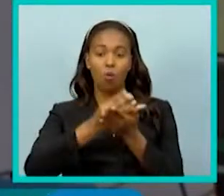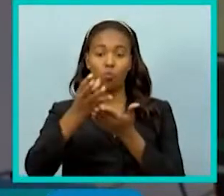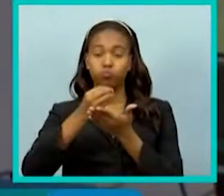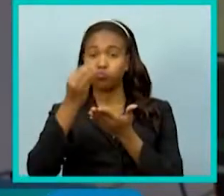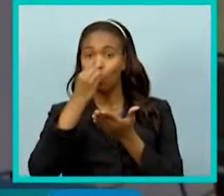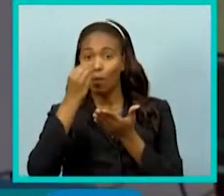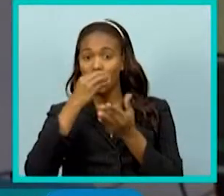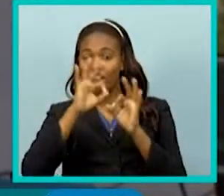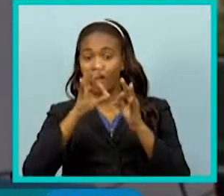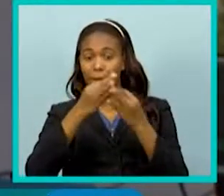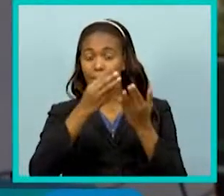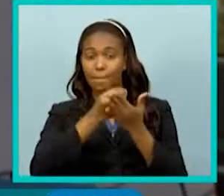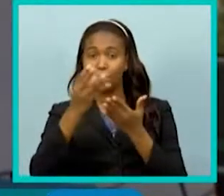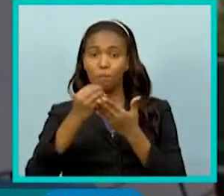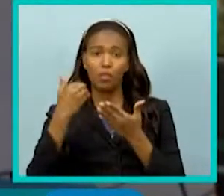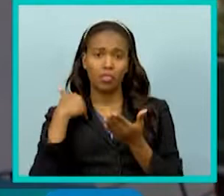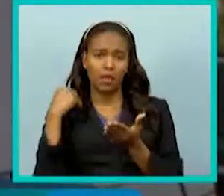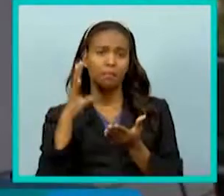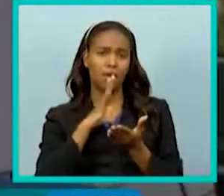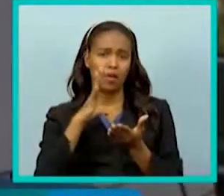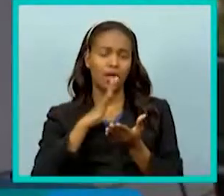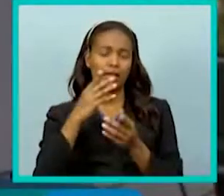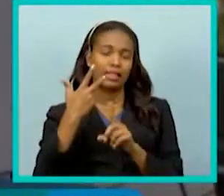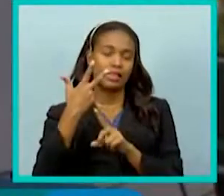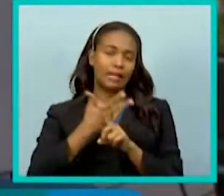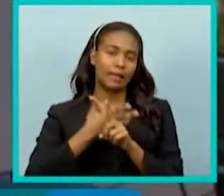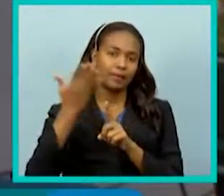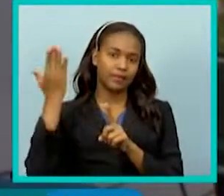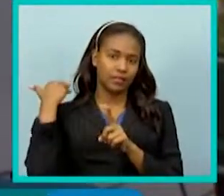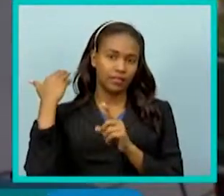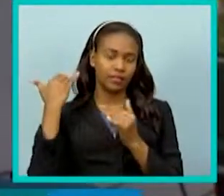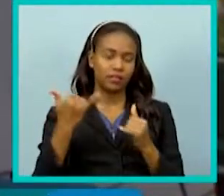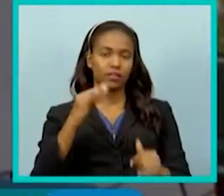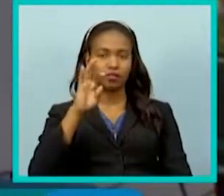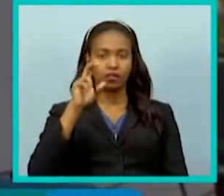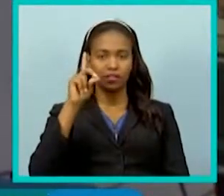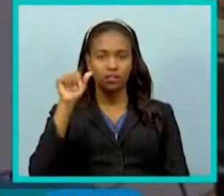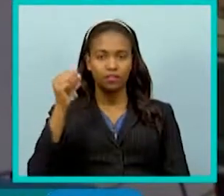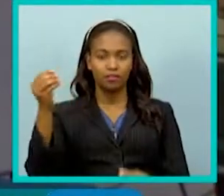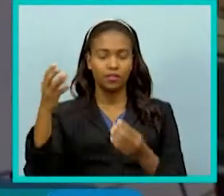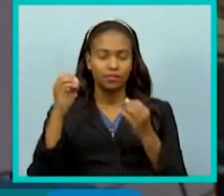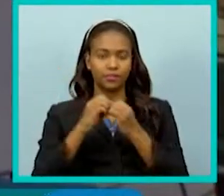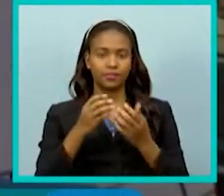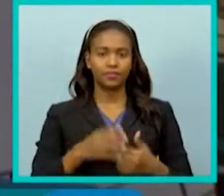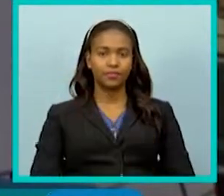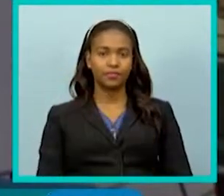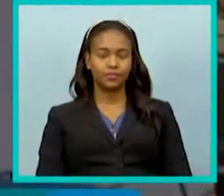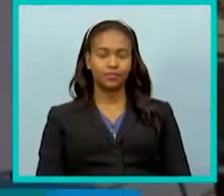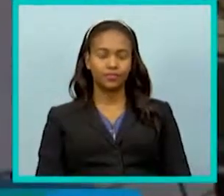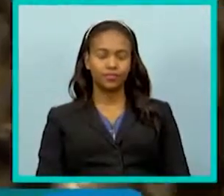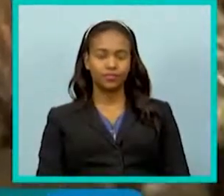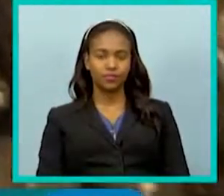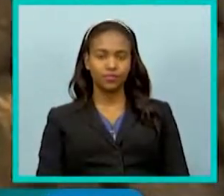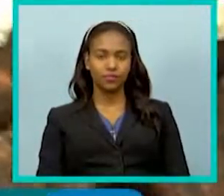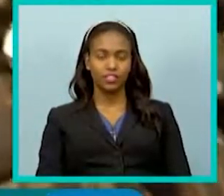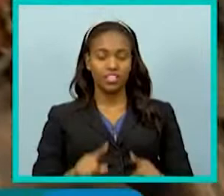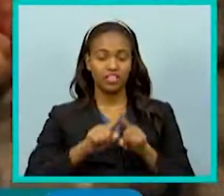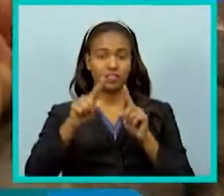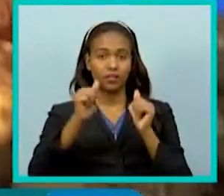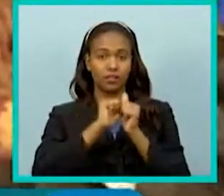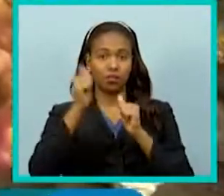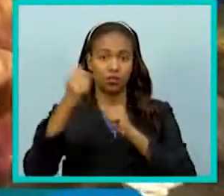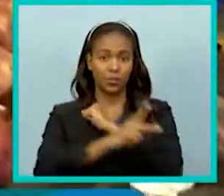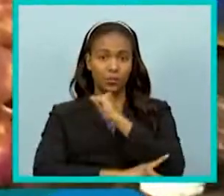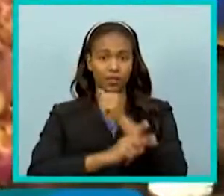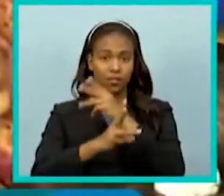básica familiar se mantienen estables desde hace tres meses nuestra compañera Brenda Félix con los detalles A diferencia de otros países